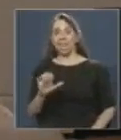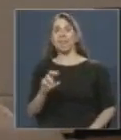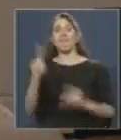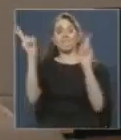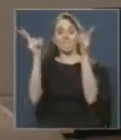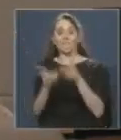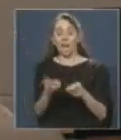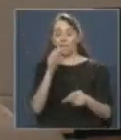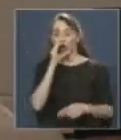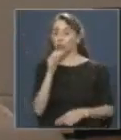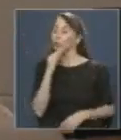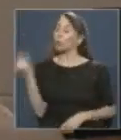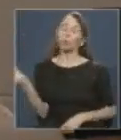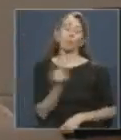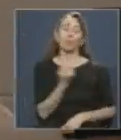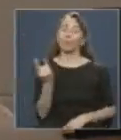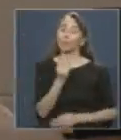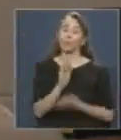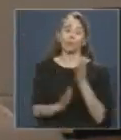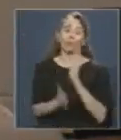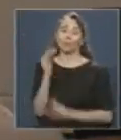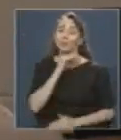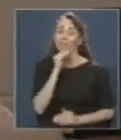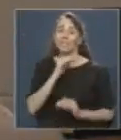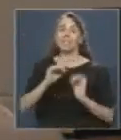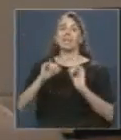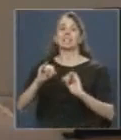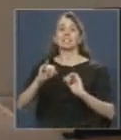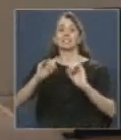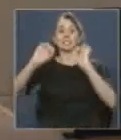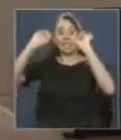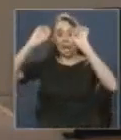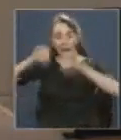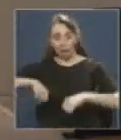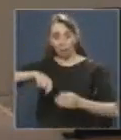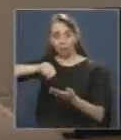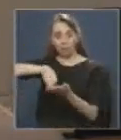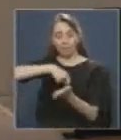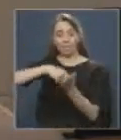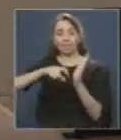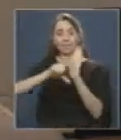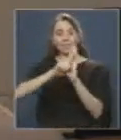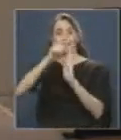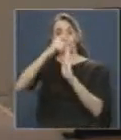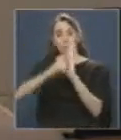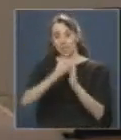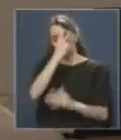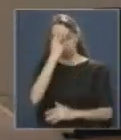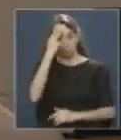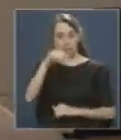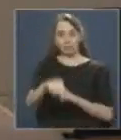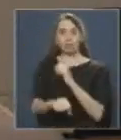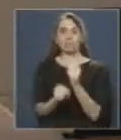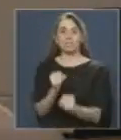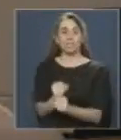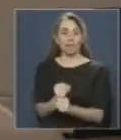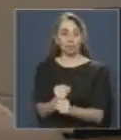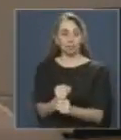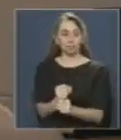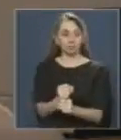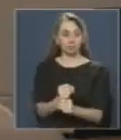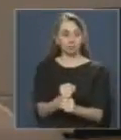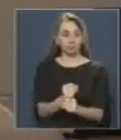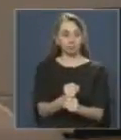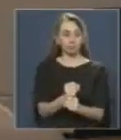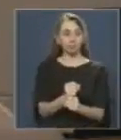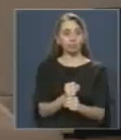es extrema. Se requiere aprobada y promulgada esta solución dentro del mes de marzo de este año. Así,